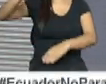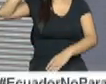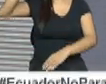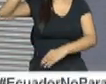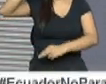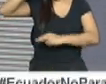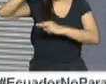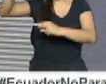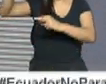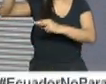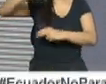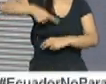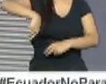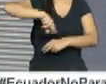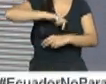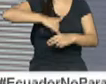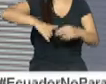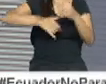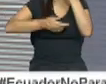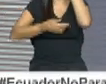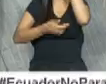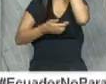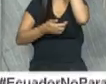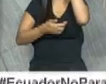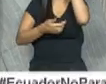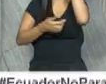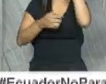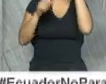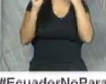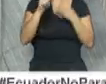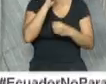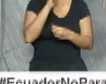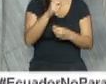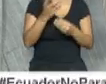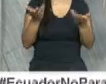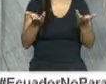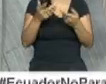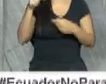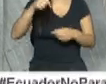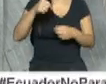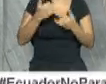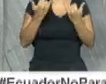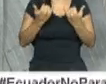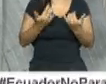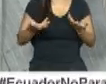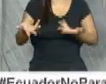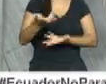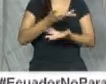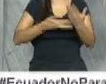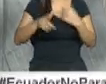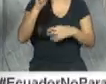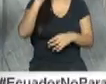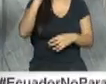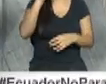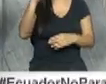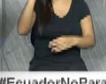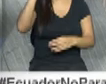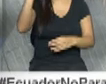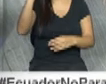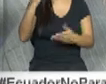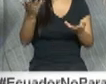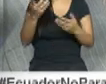alto en nuestra democracia. Sí, yo creo que en ese momento el liderazgo militar de esa época